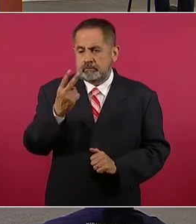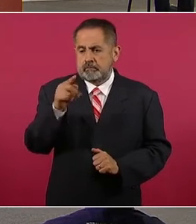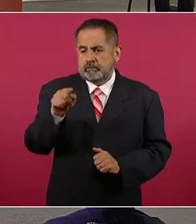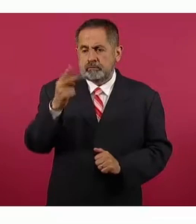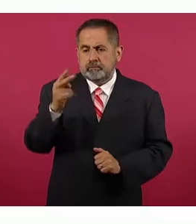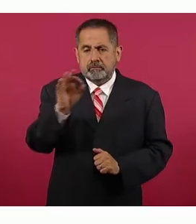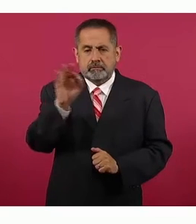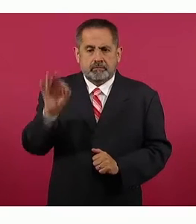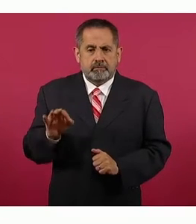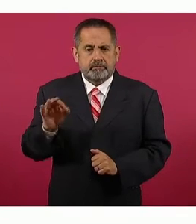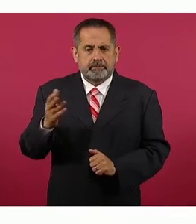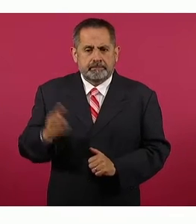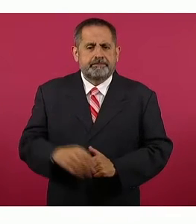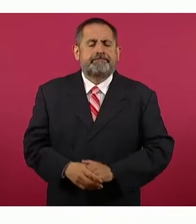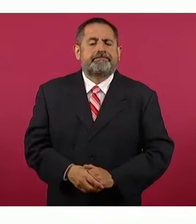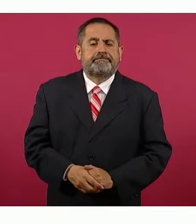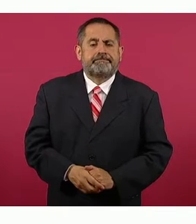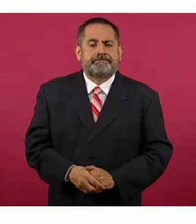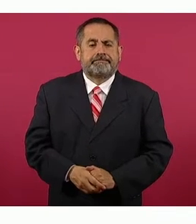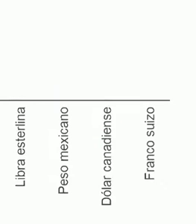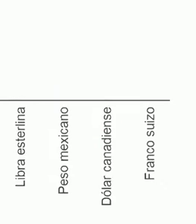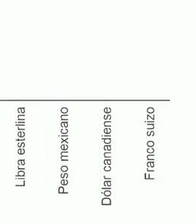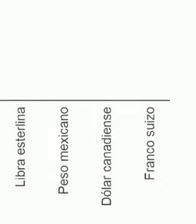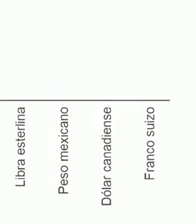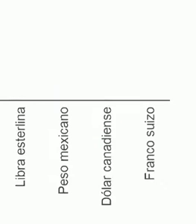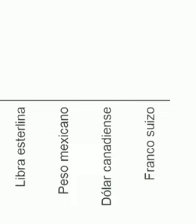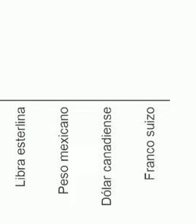2.2% en todo el gobierno.